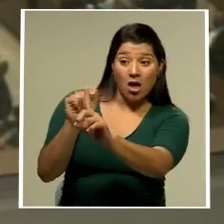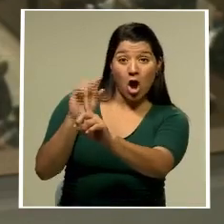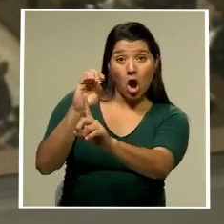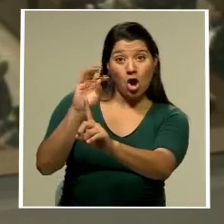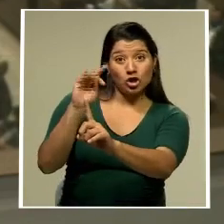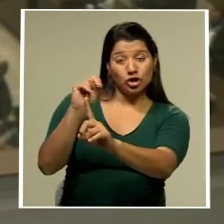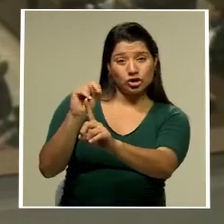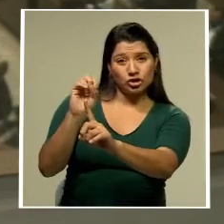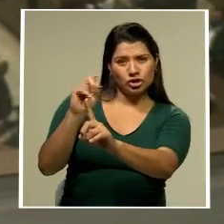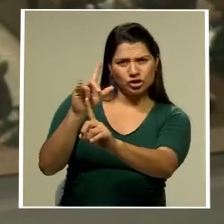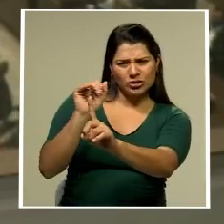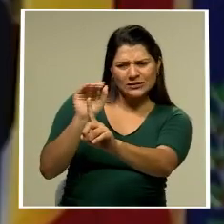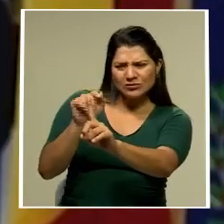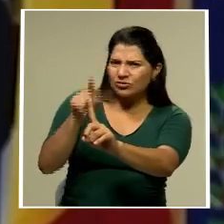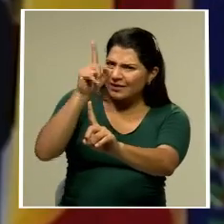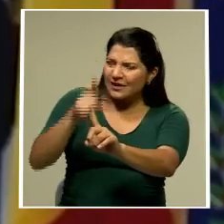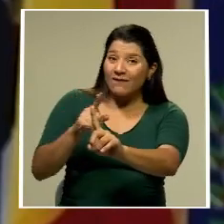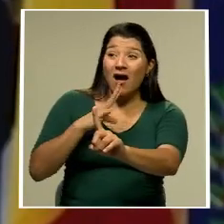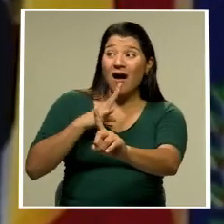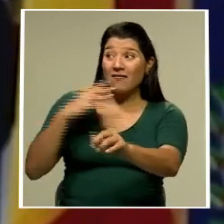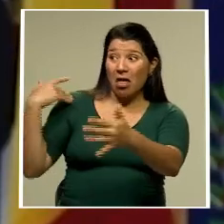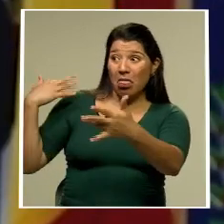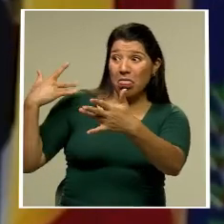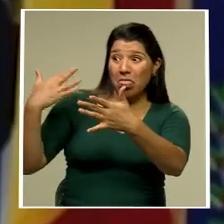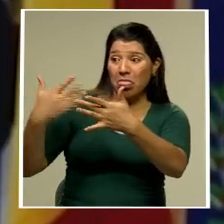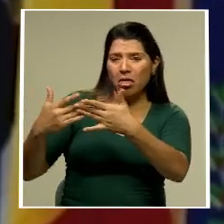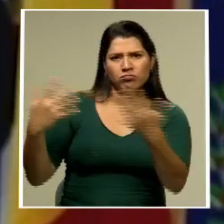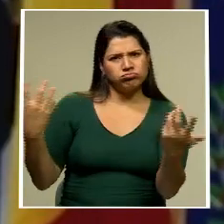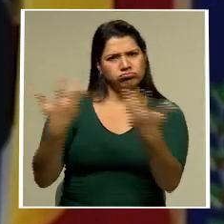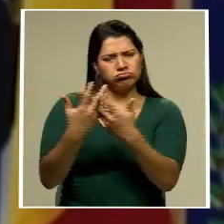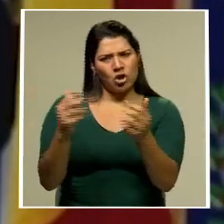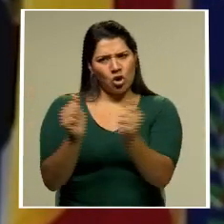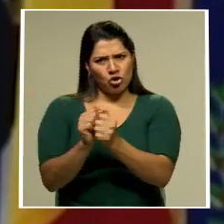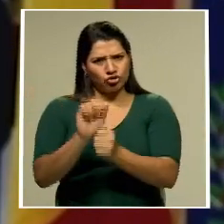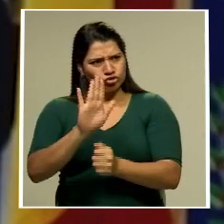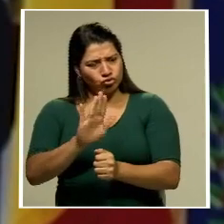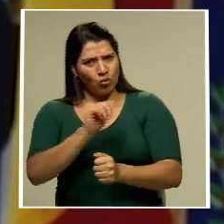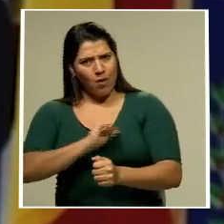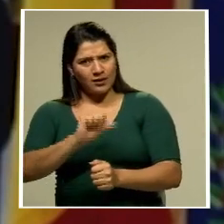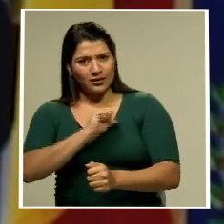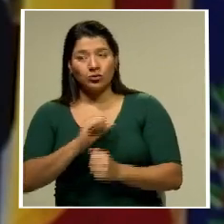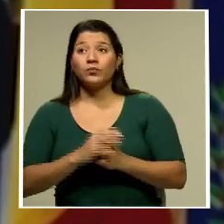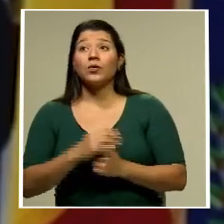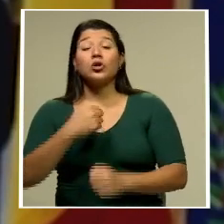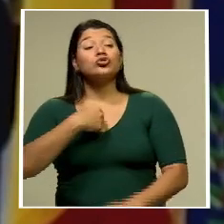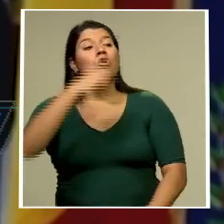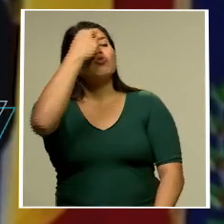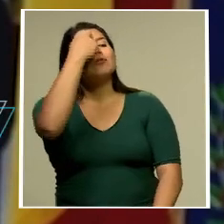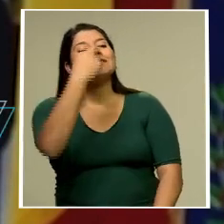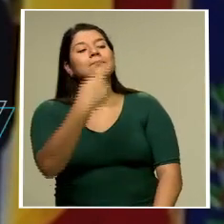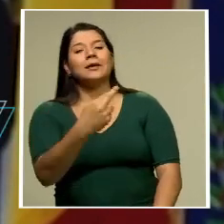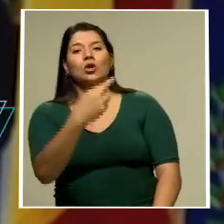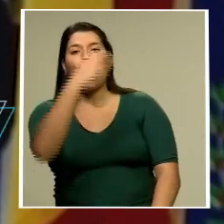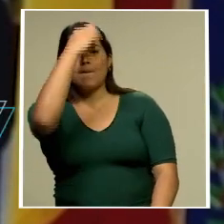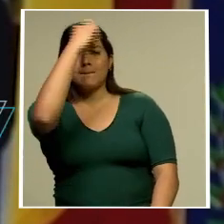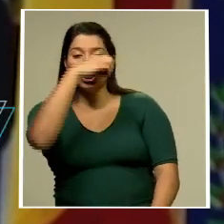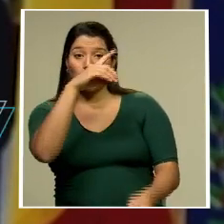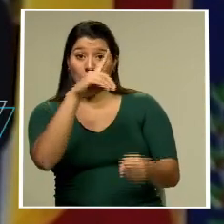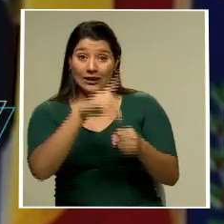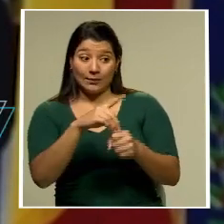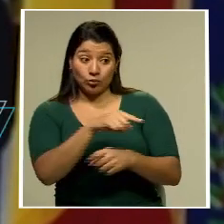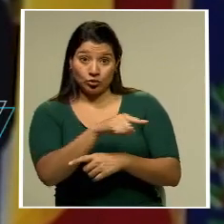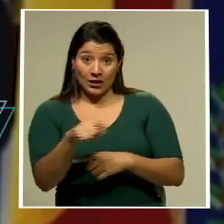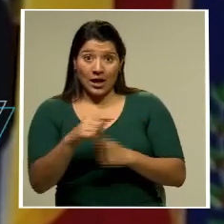atrás. Veamos. Yo respeto mucho la opinión de los diputados, de